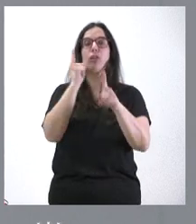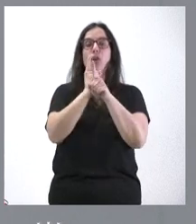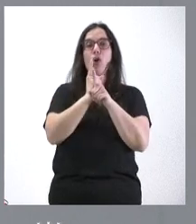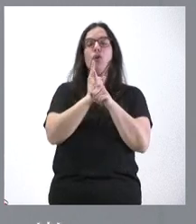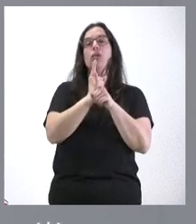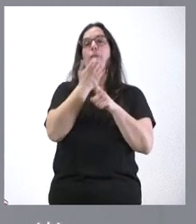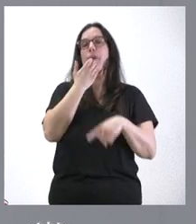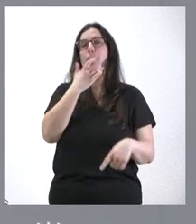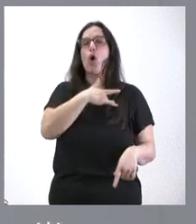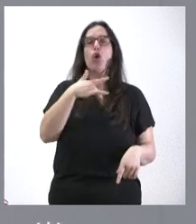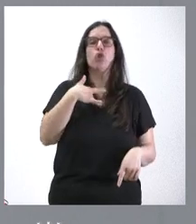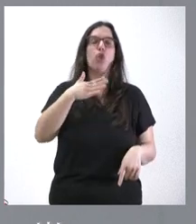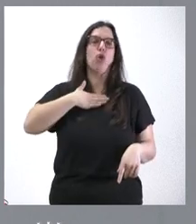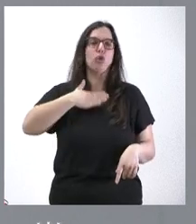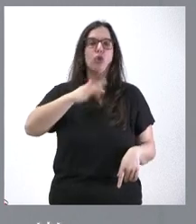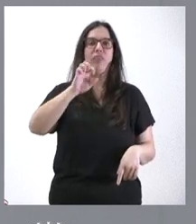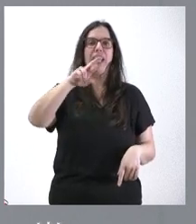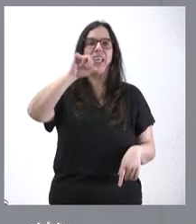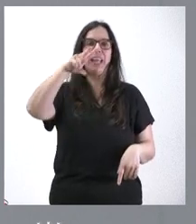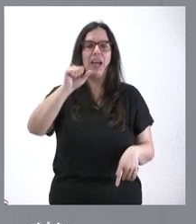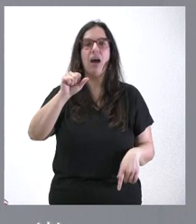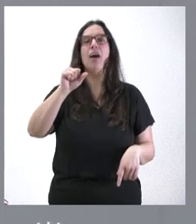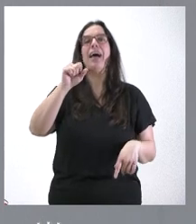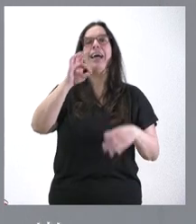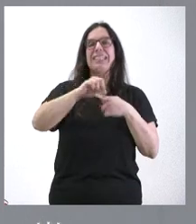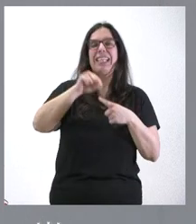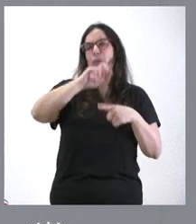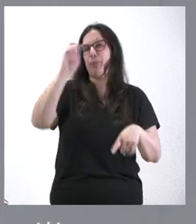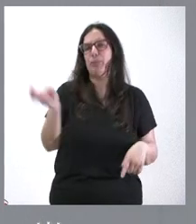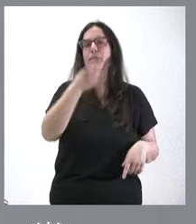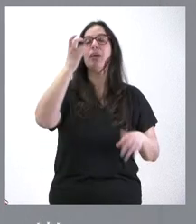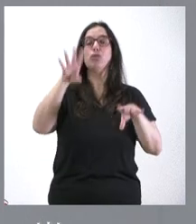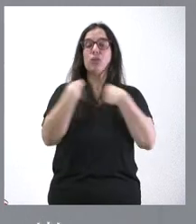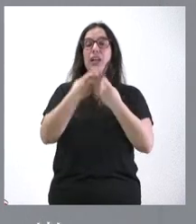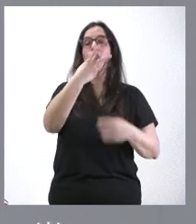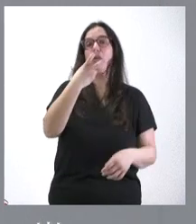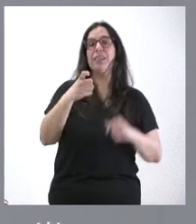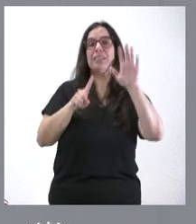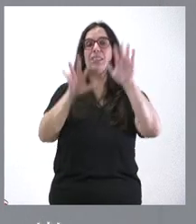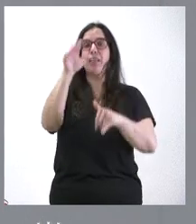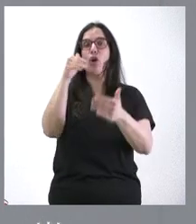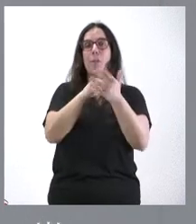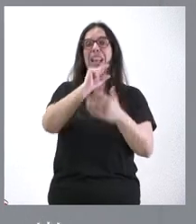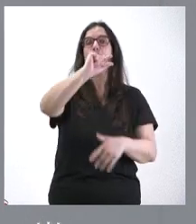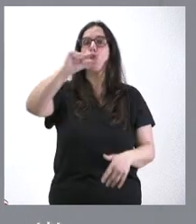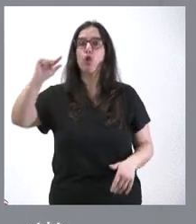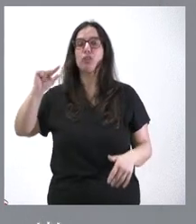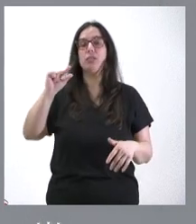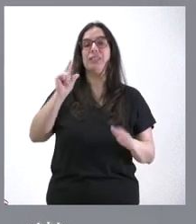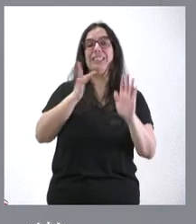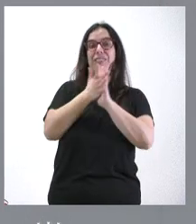osfera celular y poliomelitis inactivada etcétera etcétera hasta un total de 265,000 dosis